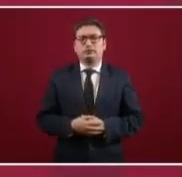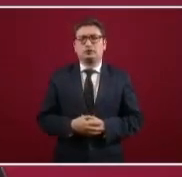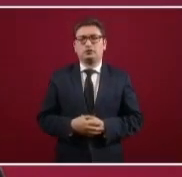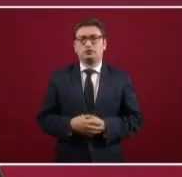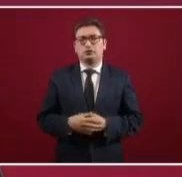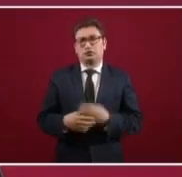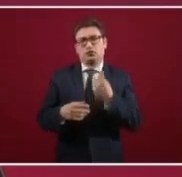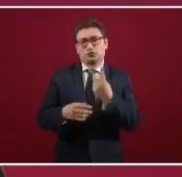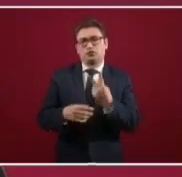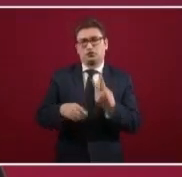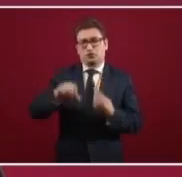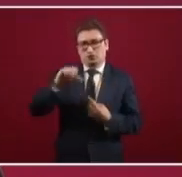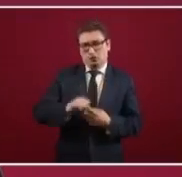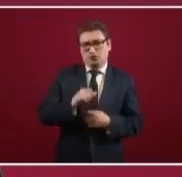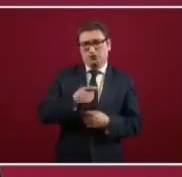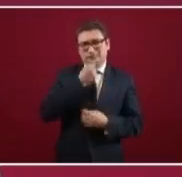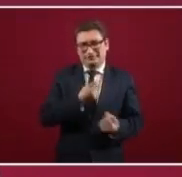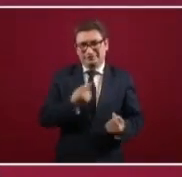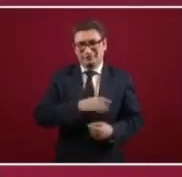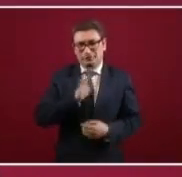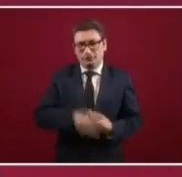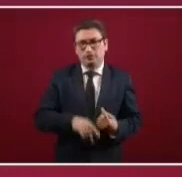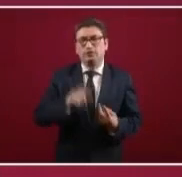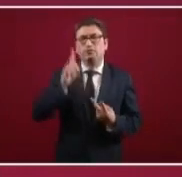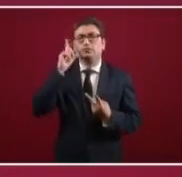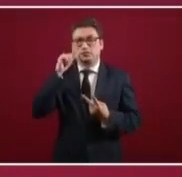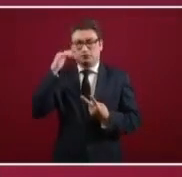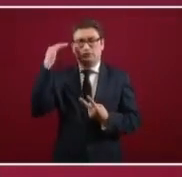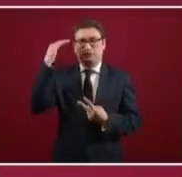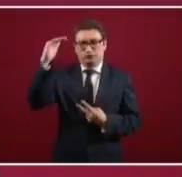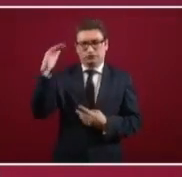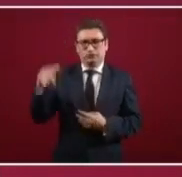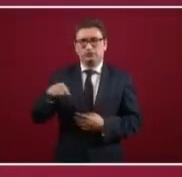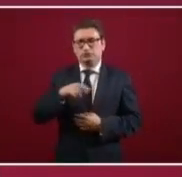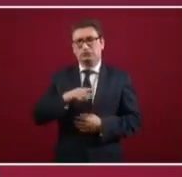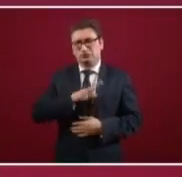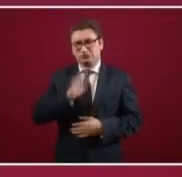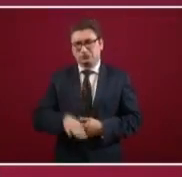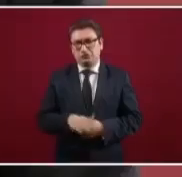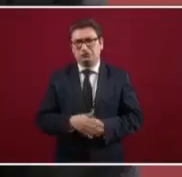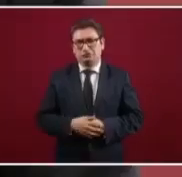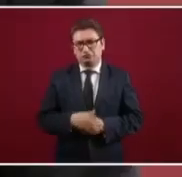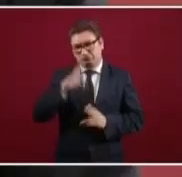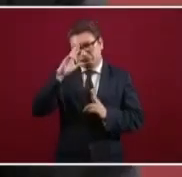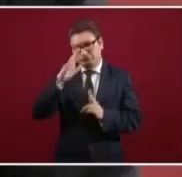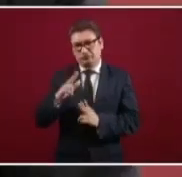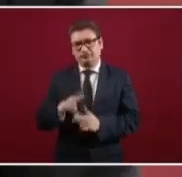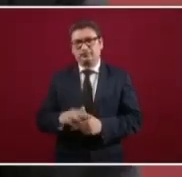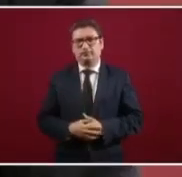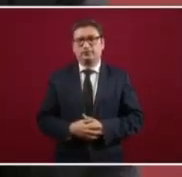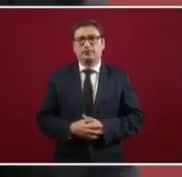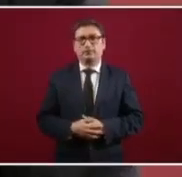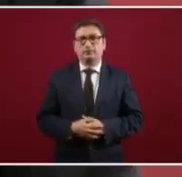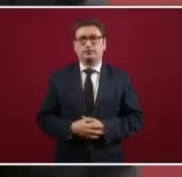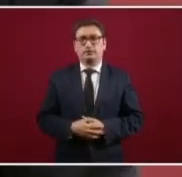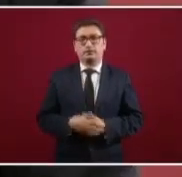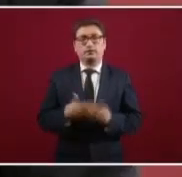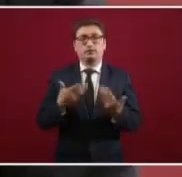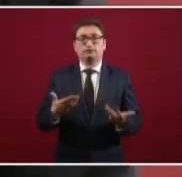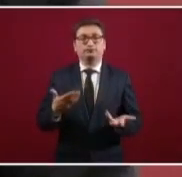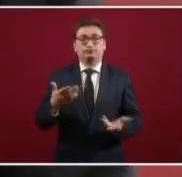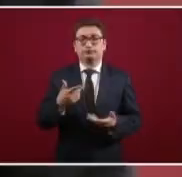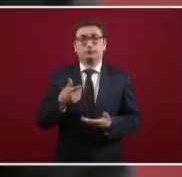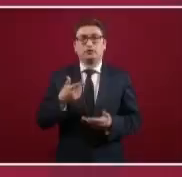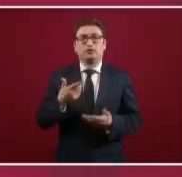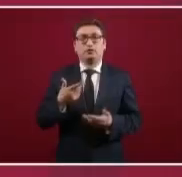los muertos niños y mañana para los mayores entonces este y vamos a